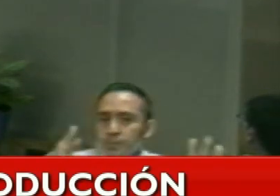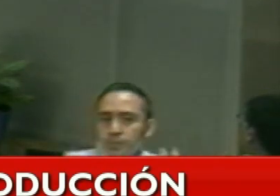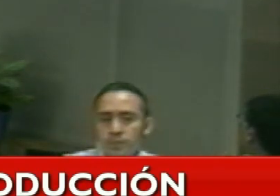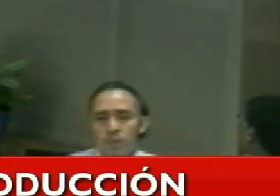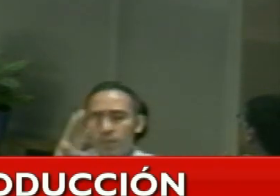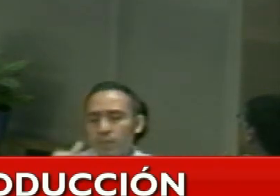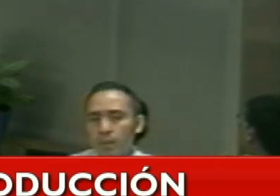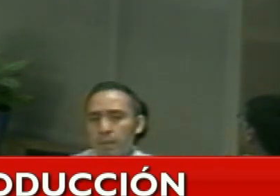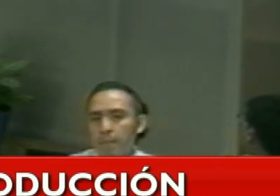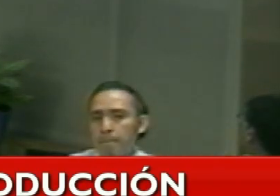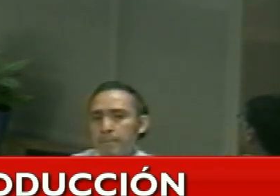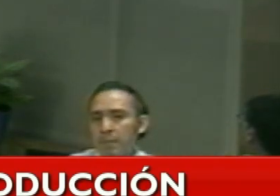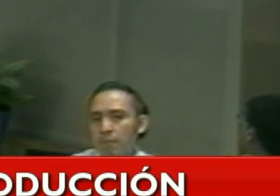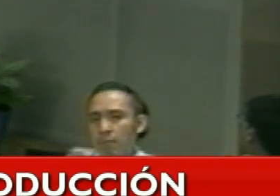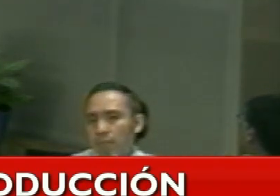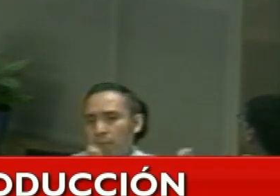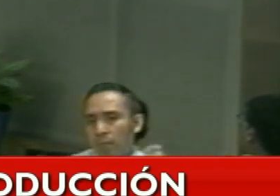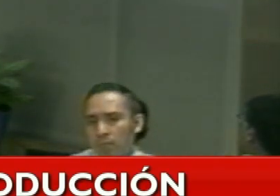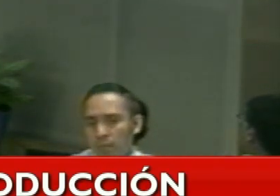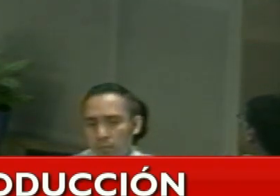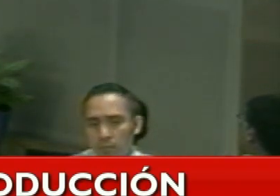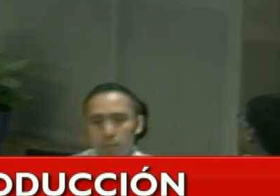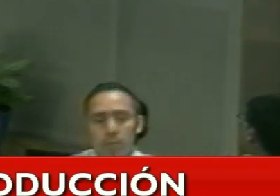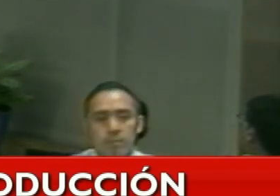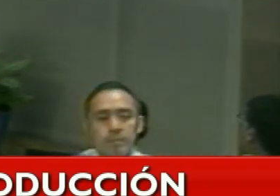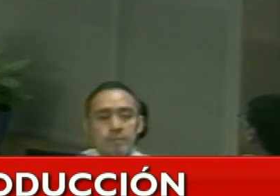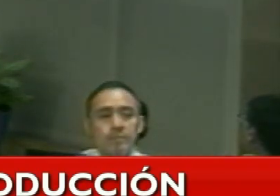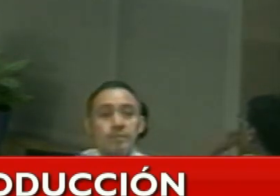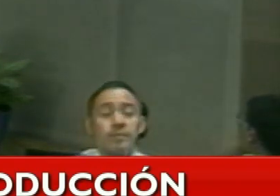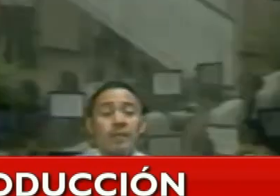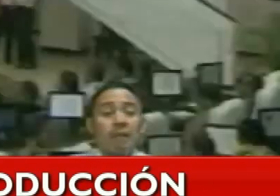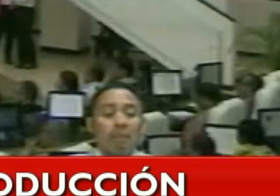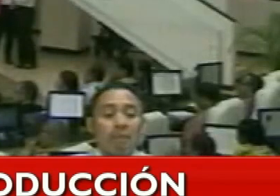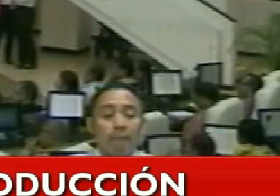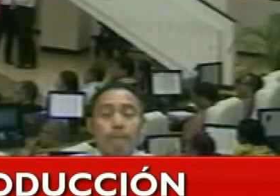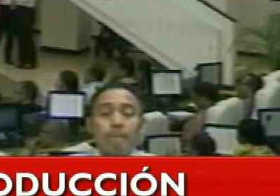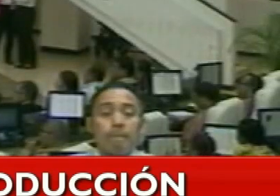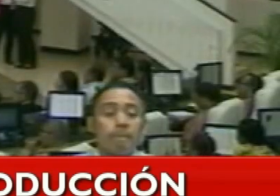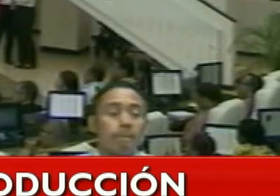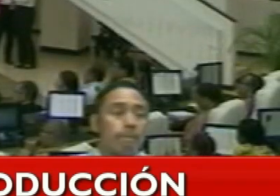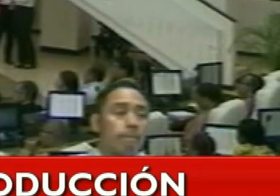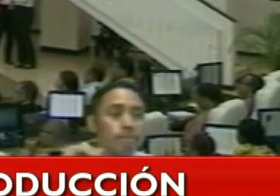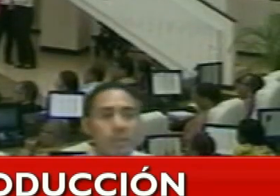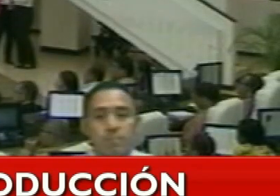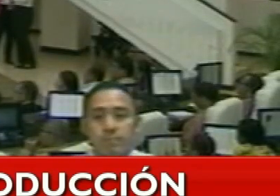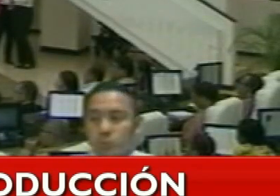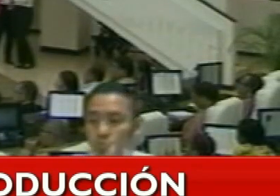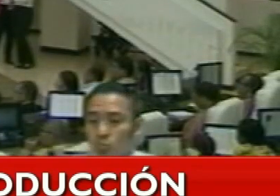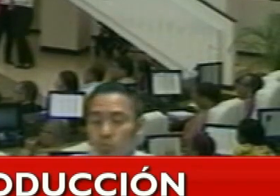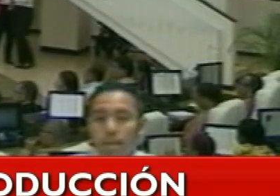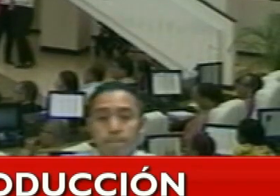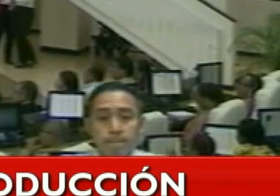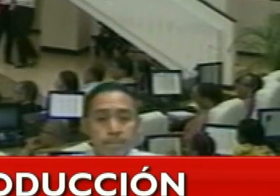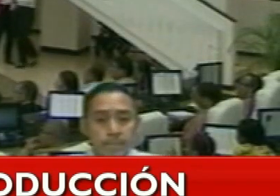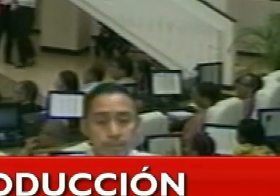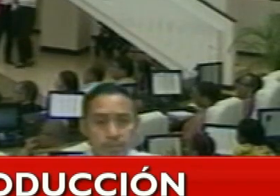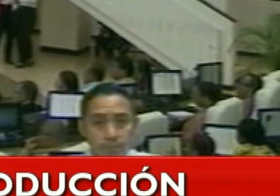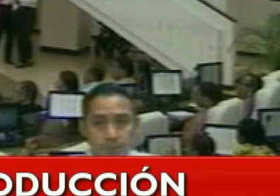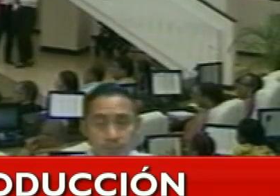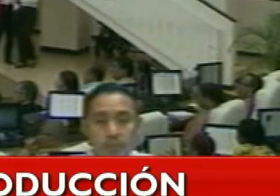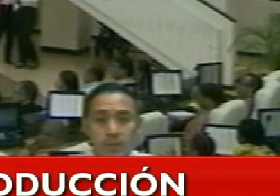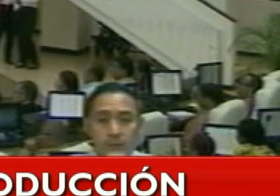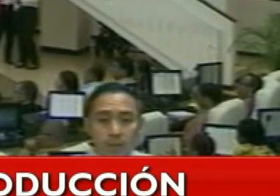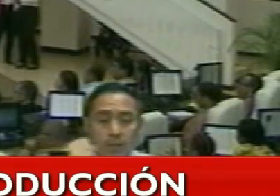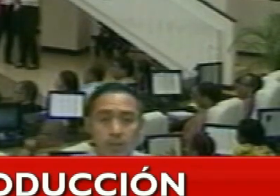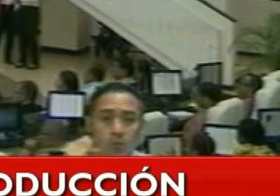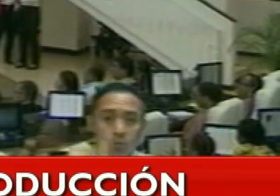agropecuaria estará en programas y proyectos que estén dirigidos a mejorar el potencial agrícola de cada territorio y obtener la